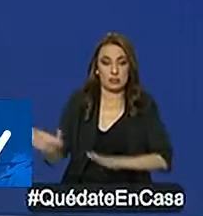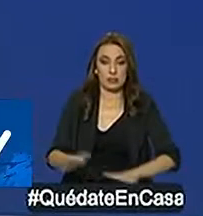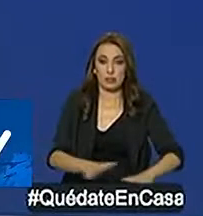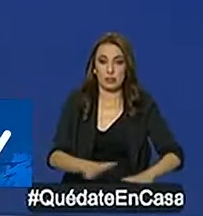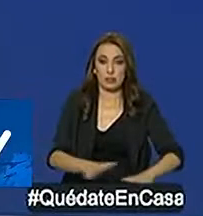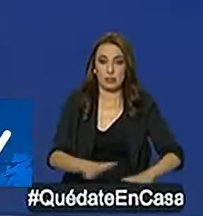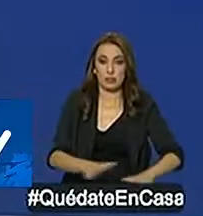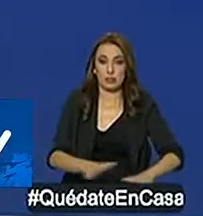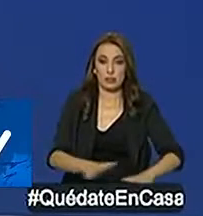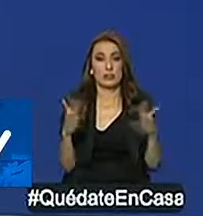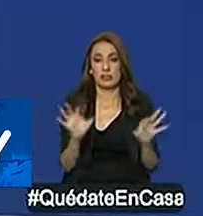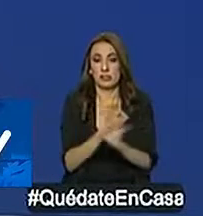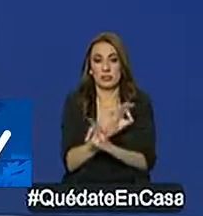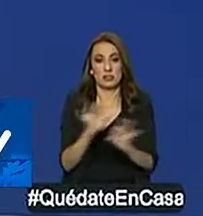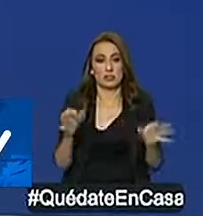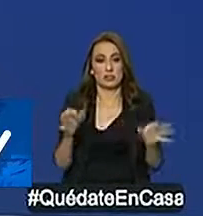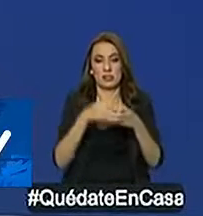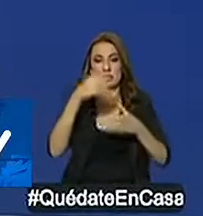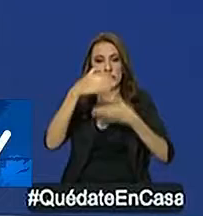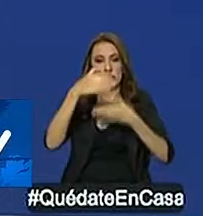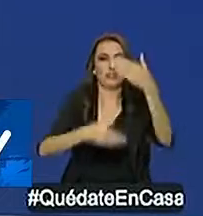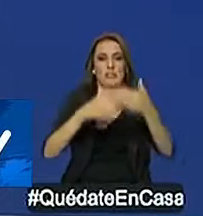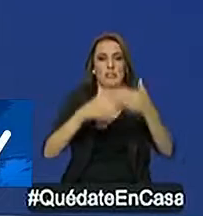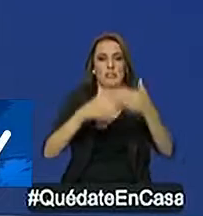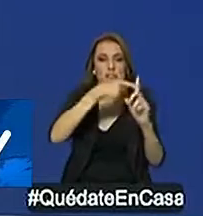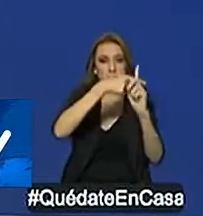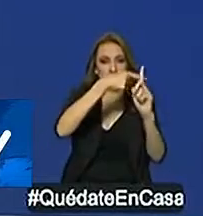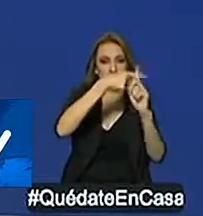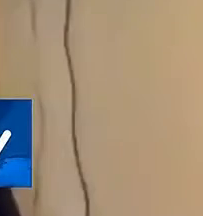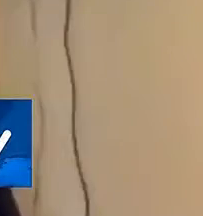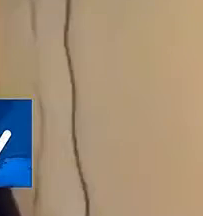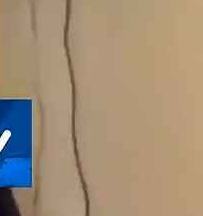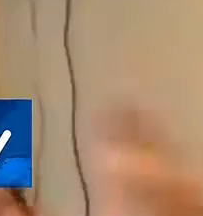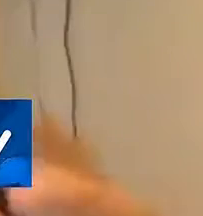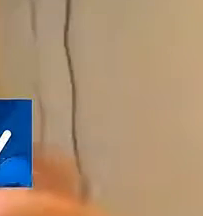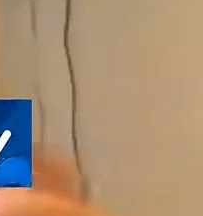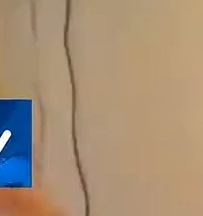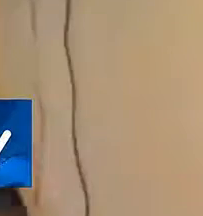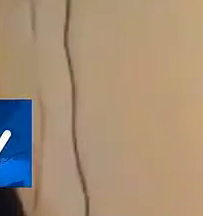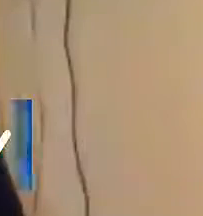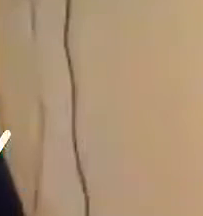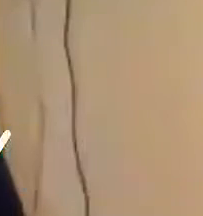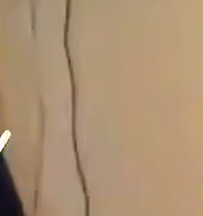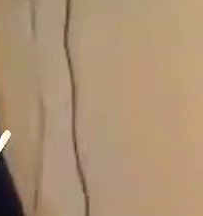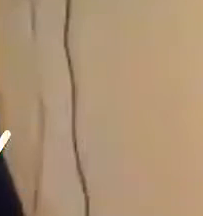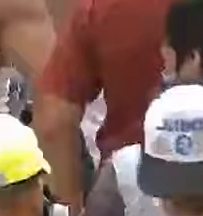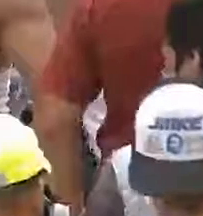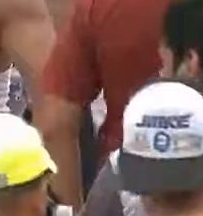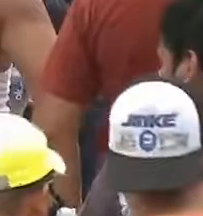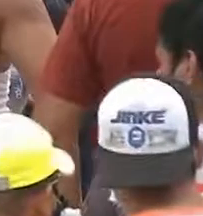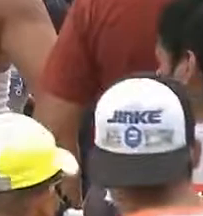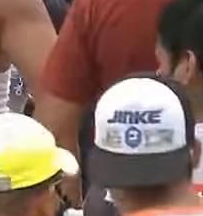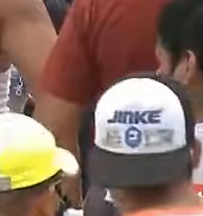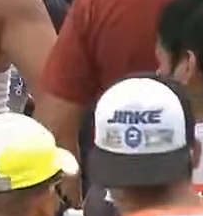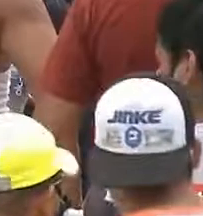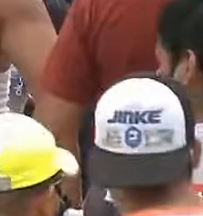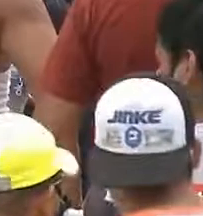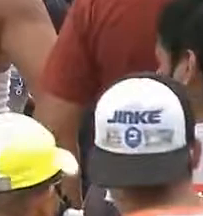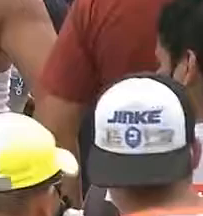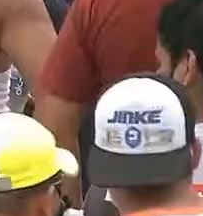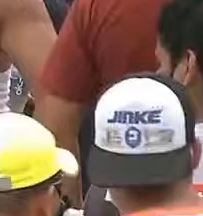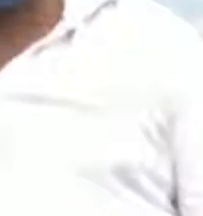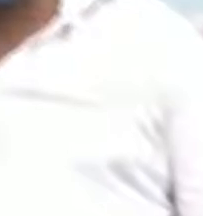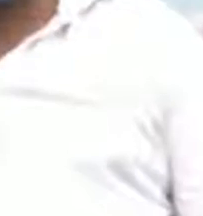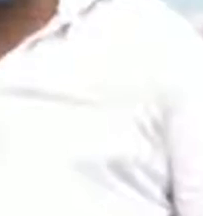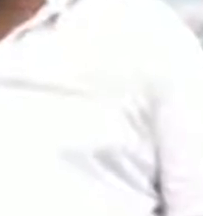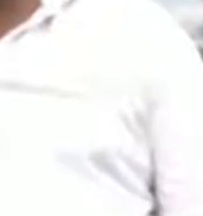de sospechosos ni el número de aquellos que dieron positivo en la prueba. Este experto en salud pública explica que la curva es una